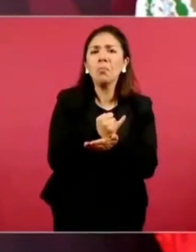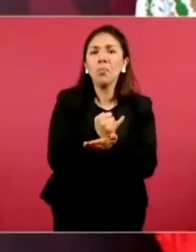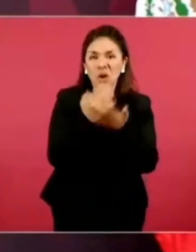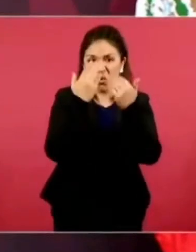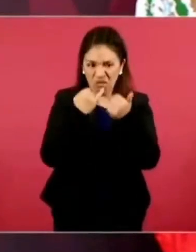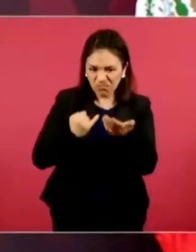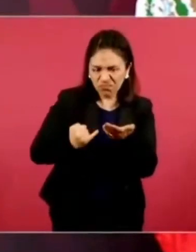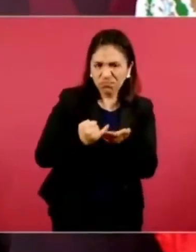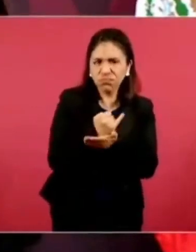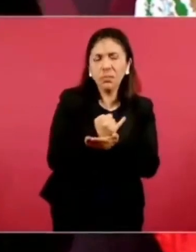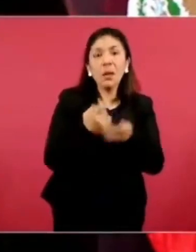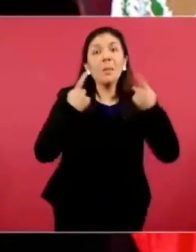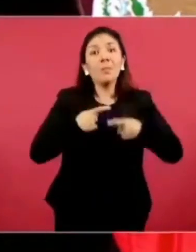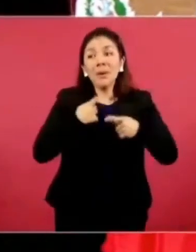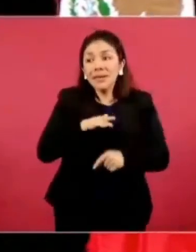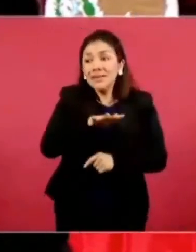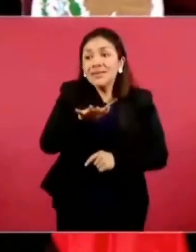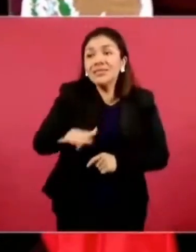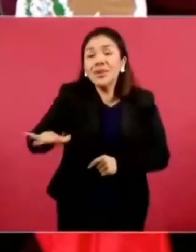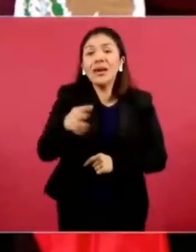Y el ciudadano lo que quiere